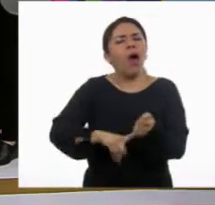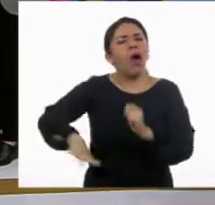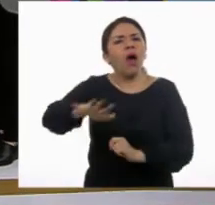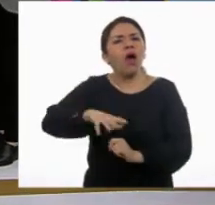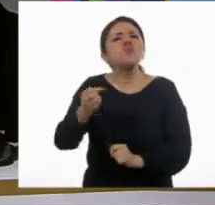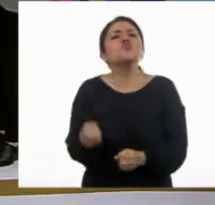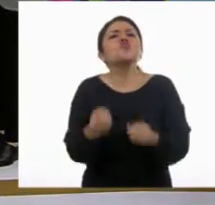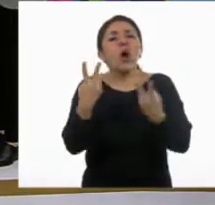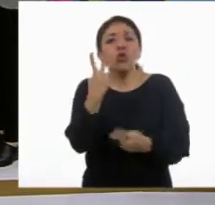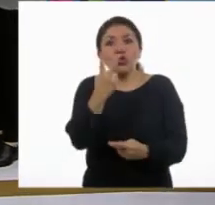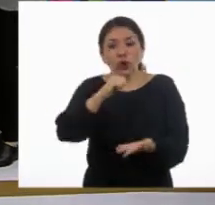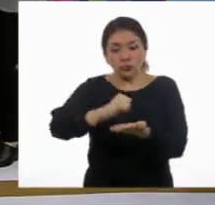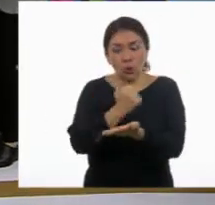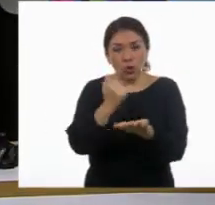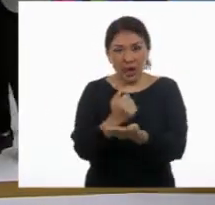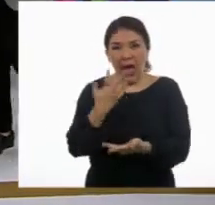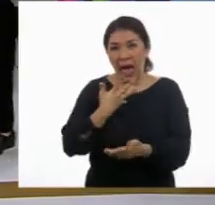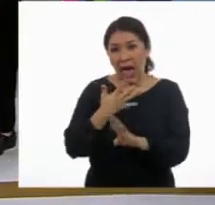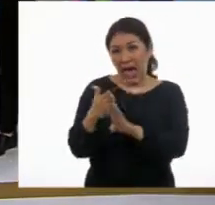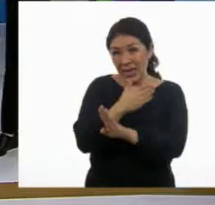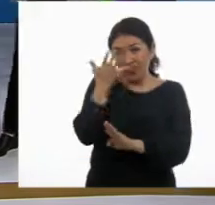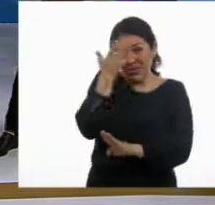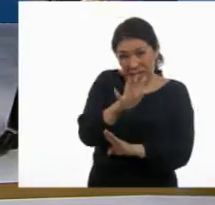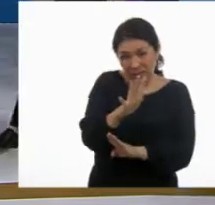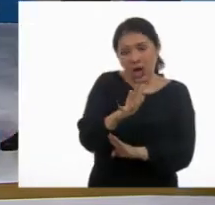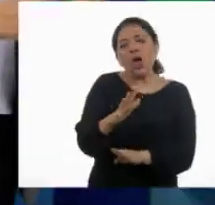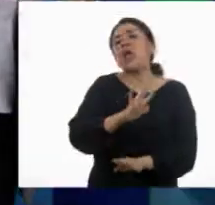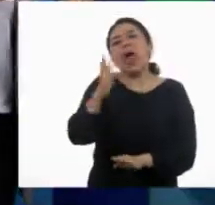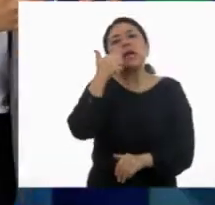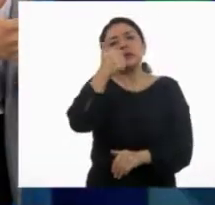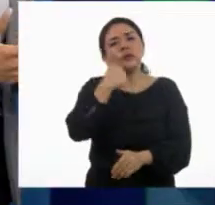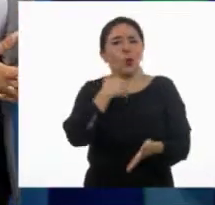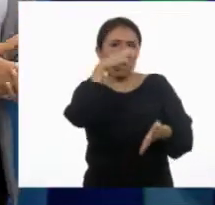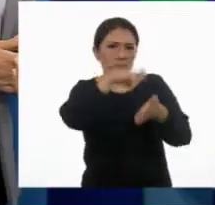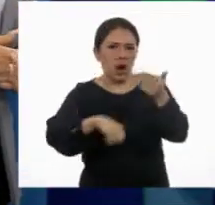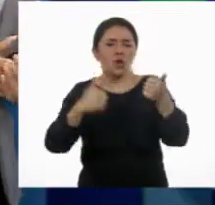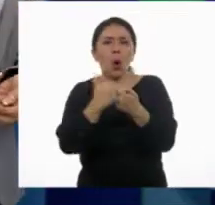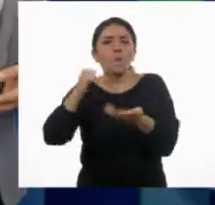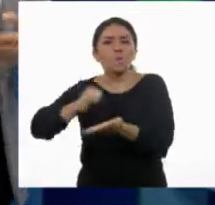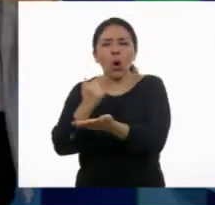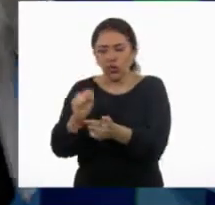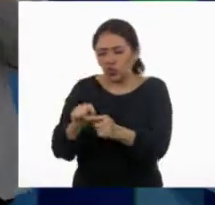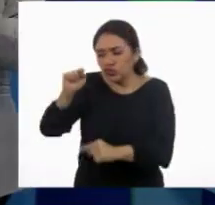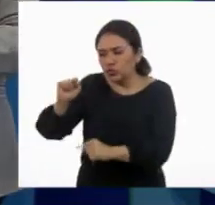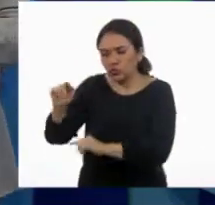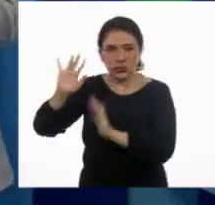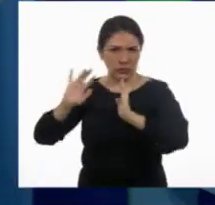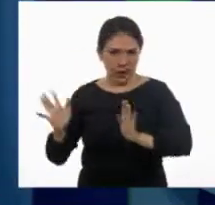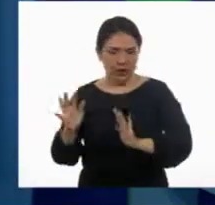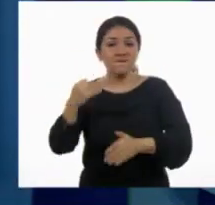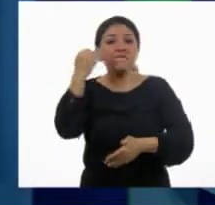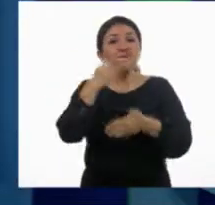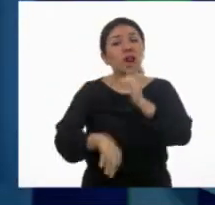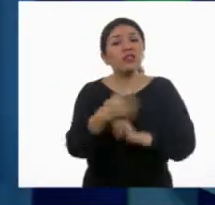ocupando? De estos 10 que tenía, ya ocupamos 6, ya los envasamos. Nos faltan envasar otros